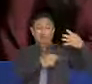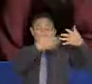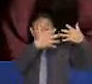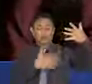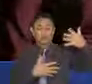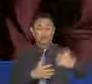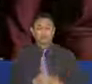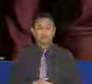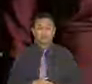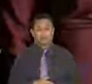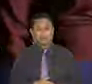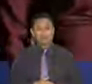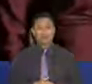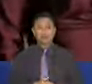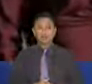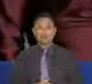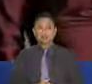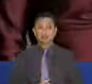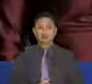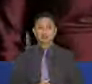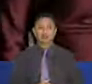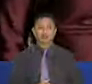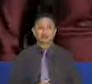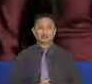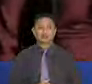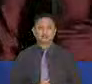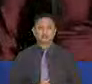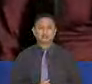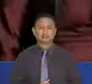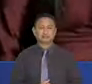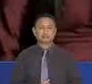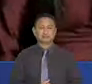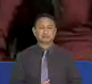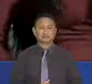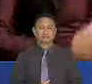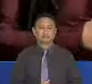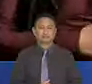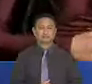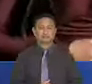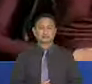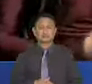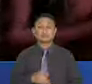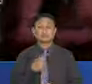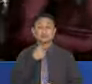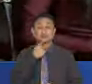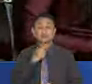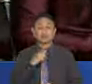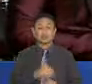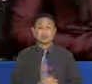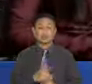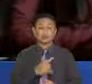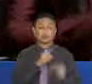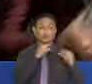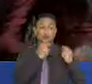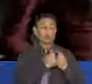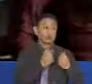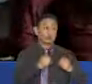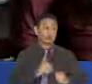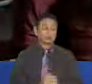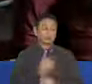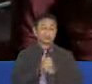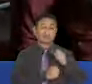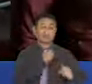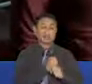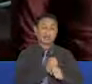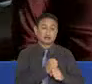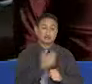tenemos amplio repertorio para satisfacer a toda nuestra ciudadanía decía usted que esta tiene Algunos años no